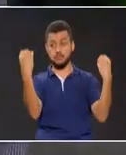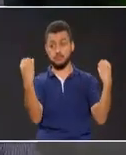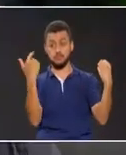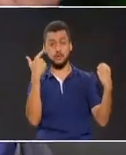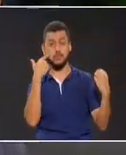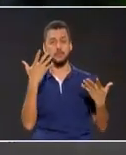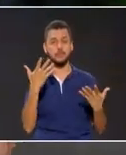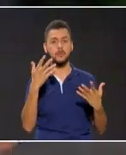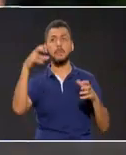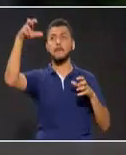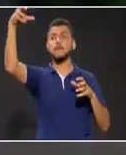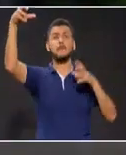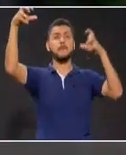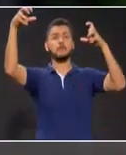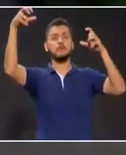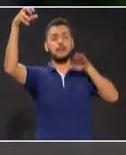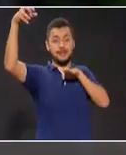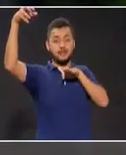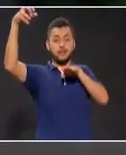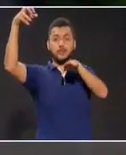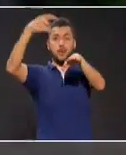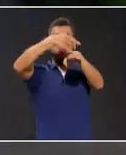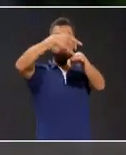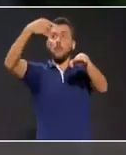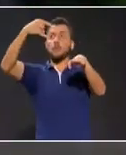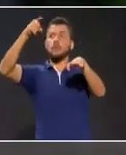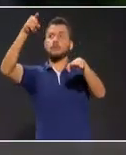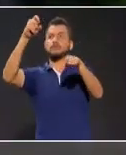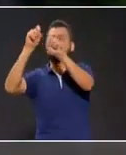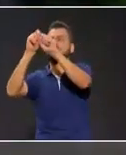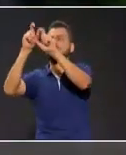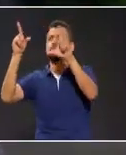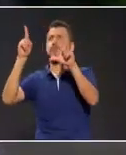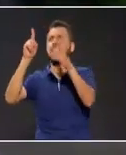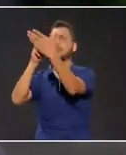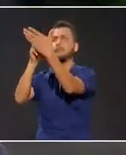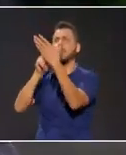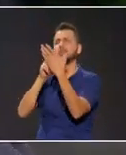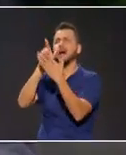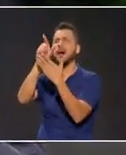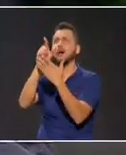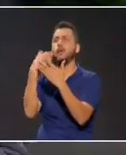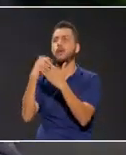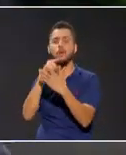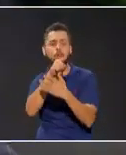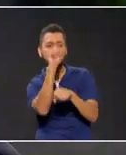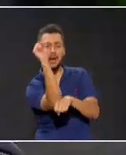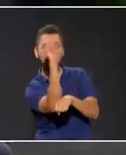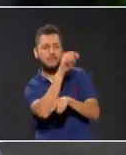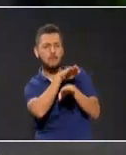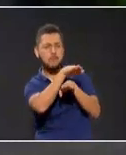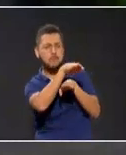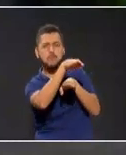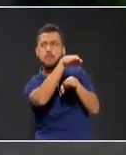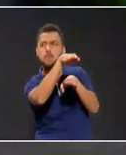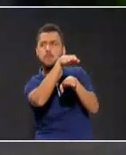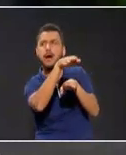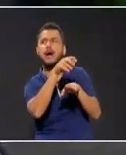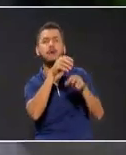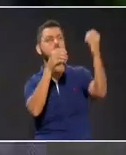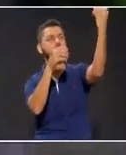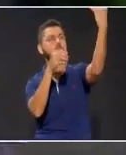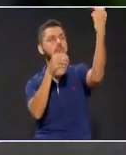sensores, esos sensores mandan la información a una central que utiliza inteligencia artificial y ella se encargará de regular todos los semáforos de